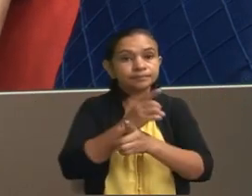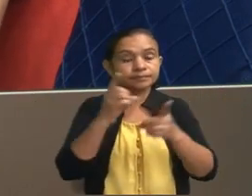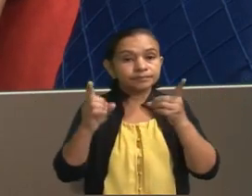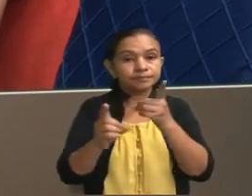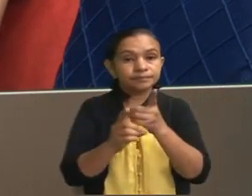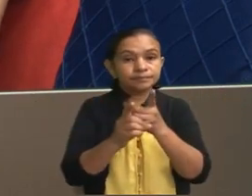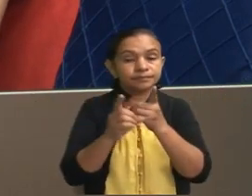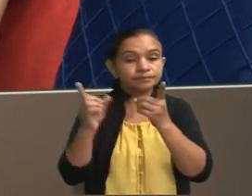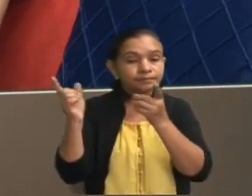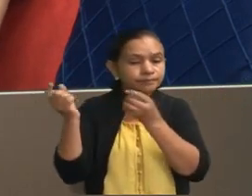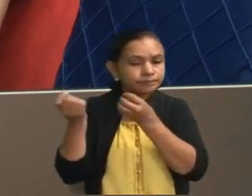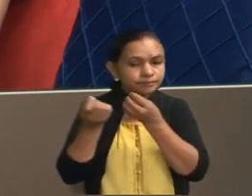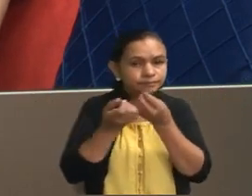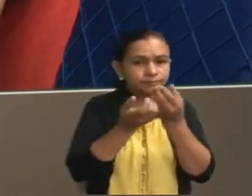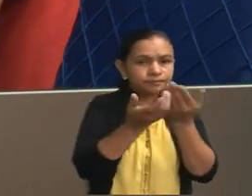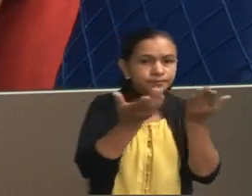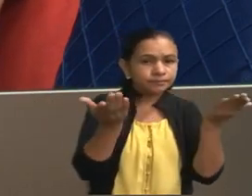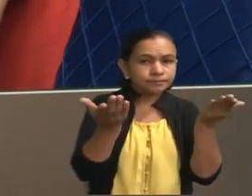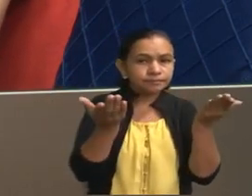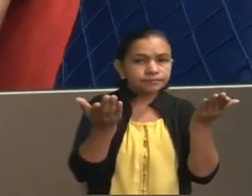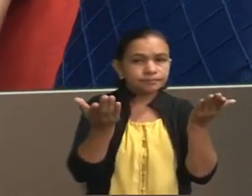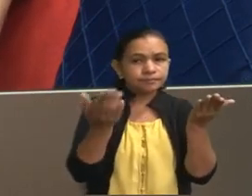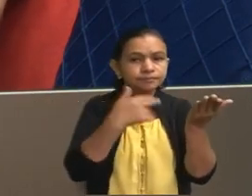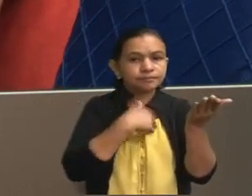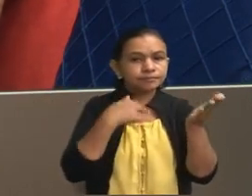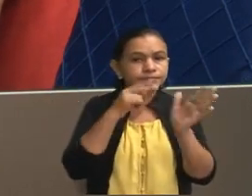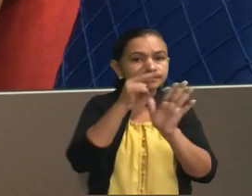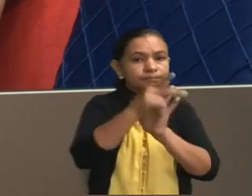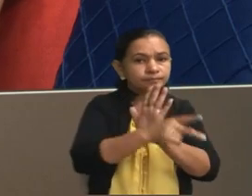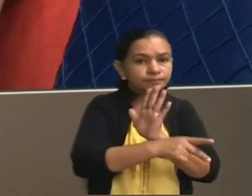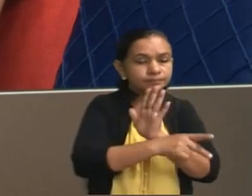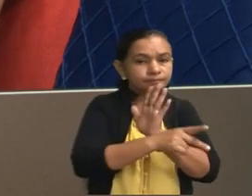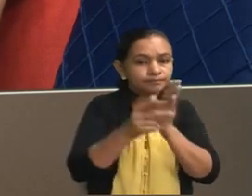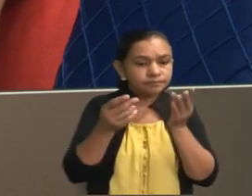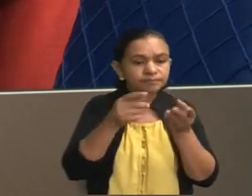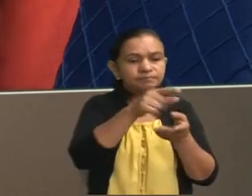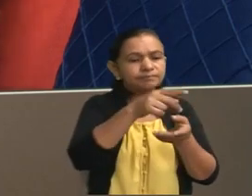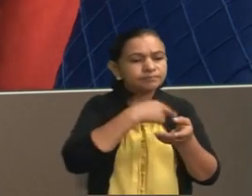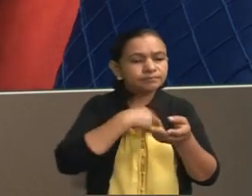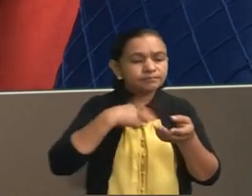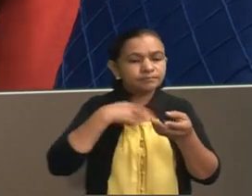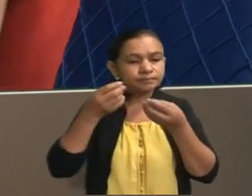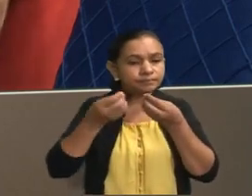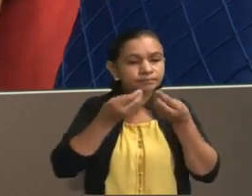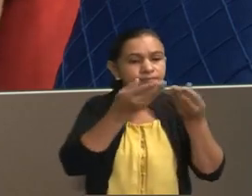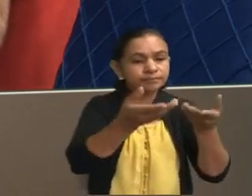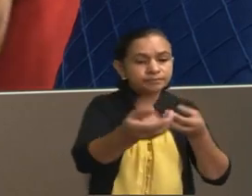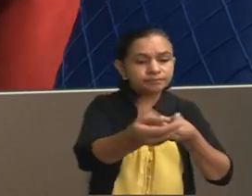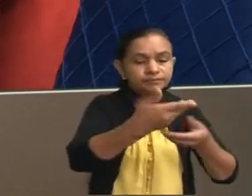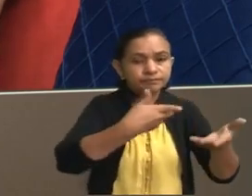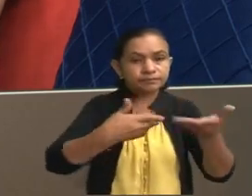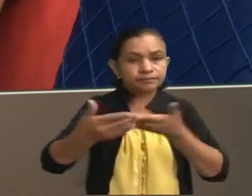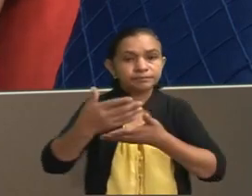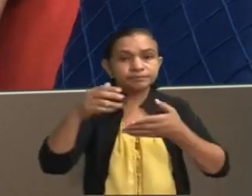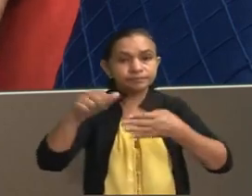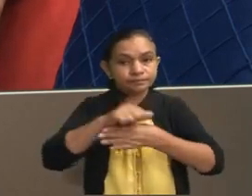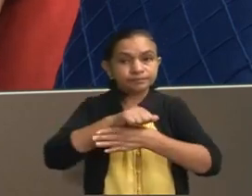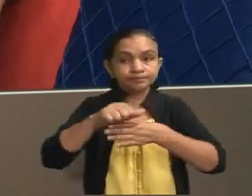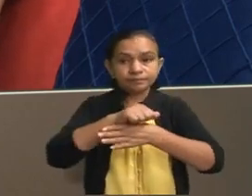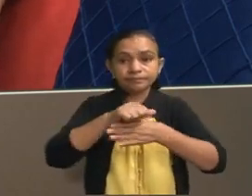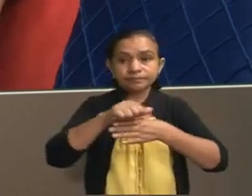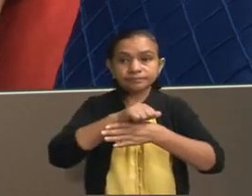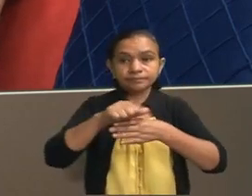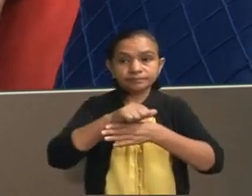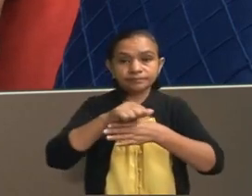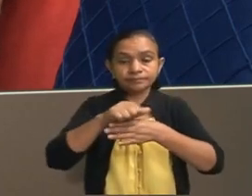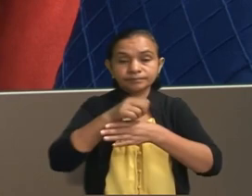mensajes que tienen que hacer en los países con los mensajes de nosotros? Entonces, todo esto ya preparamos en los